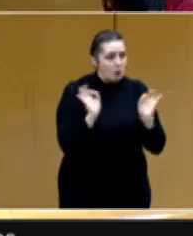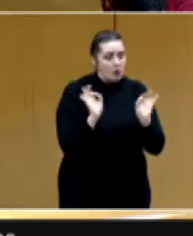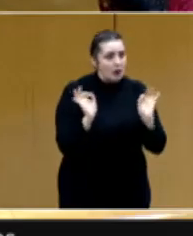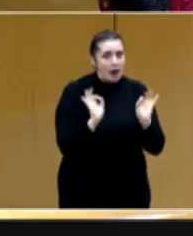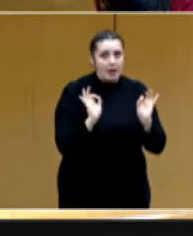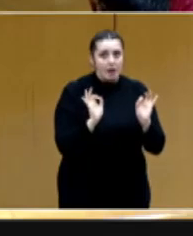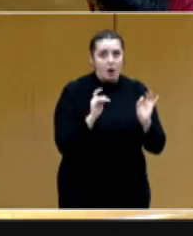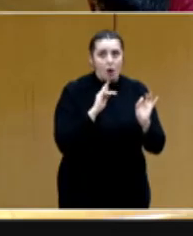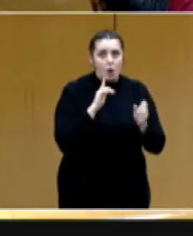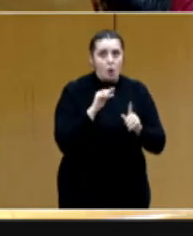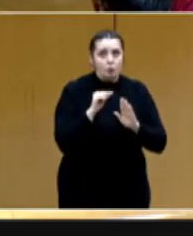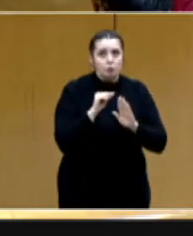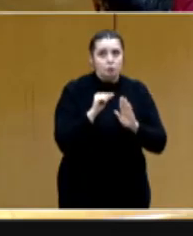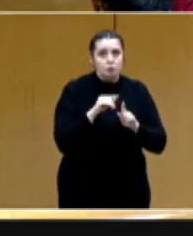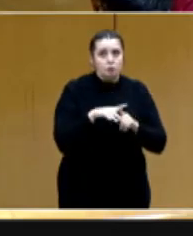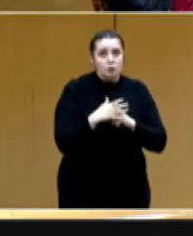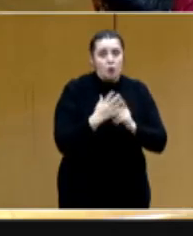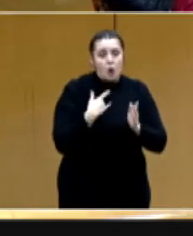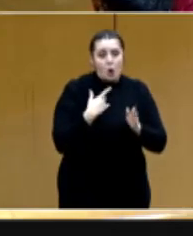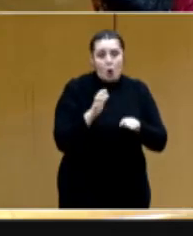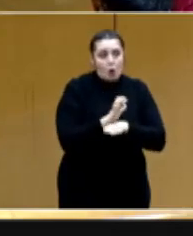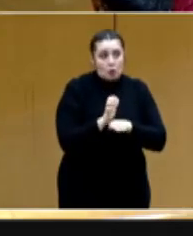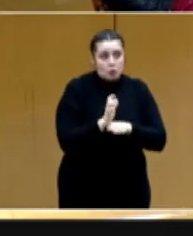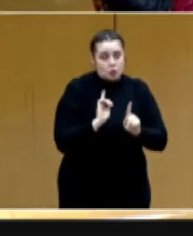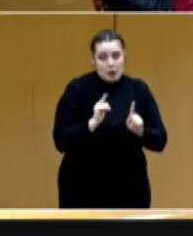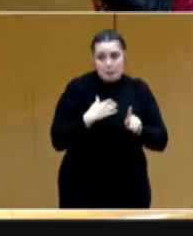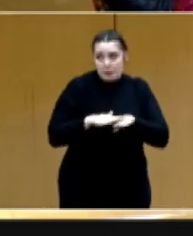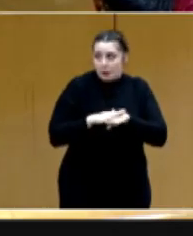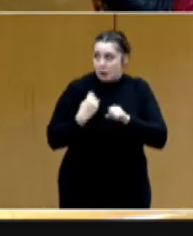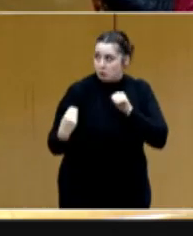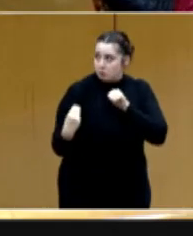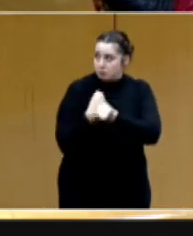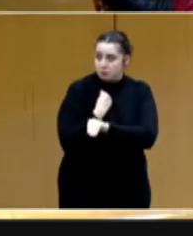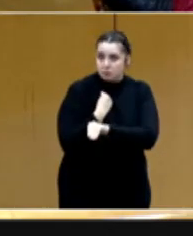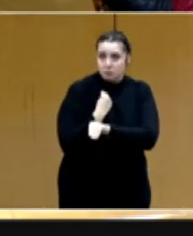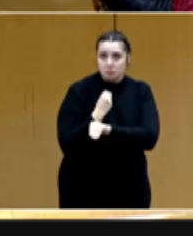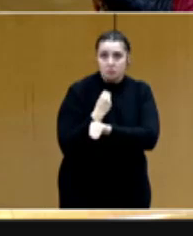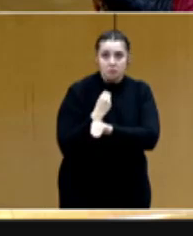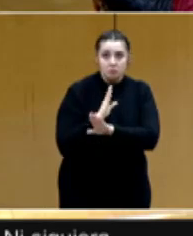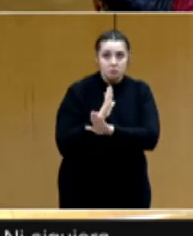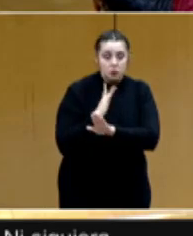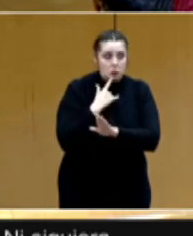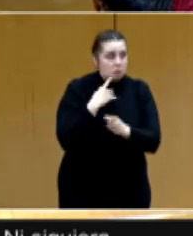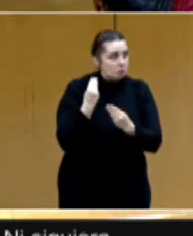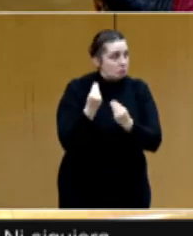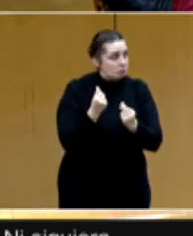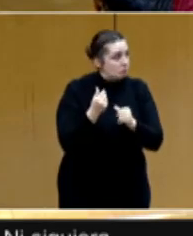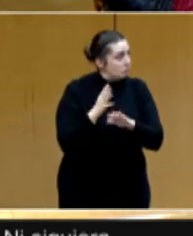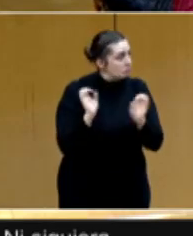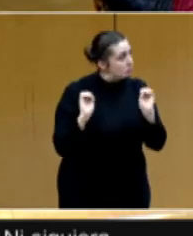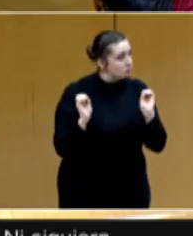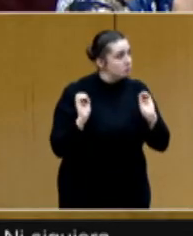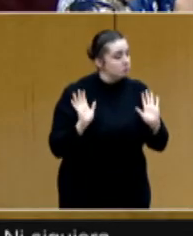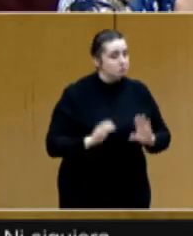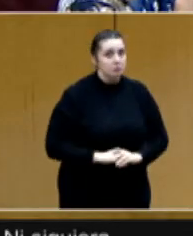un tono jocoso Permítame discrepar porque desde luego pero no no lo he percibido no lo he perdido